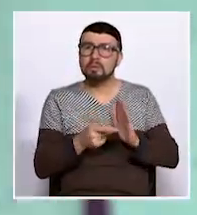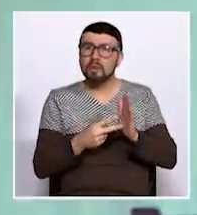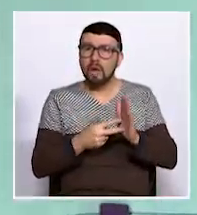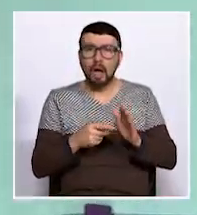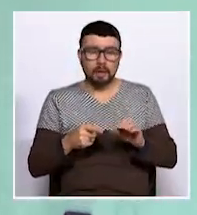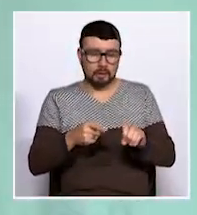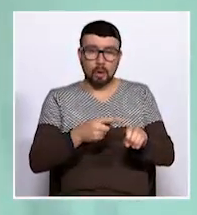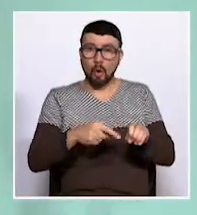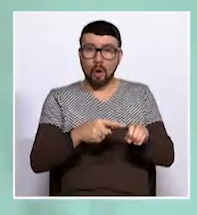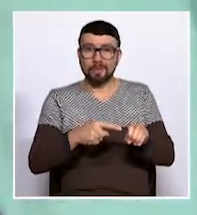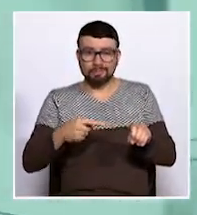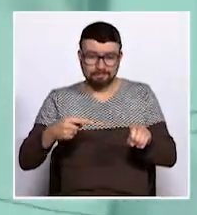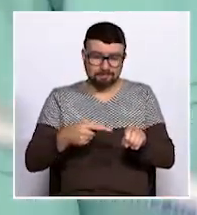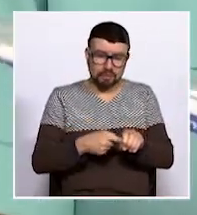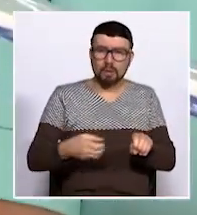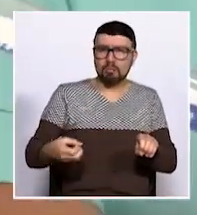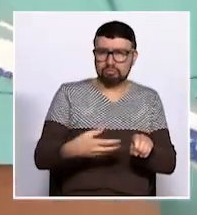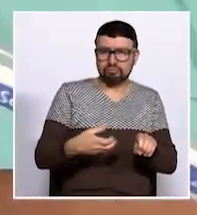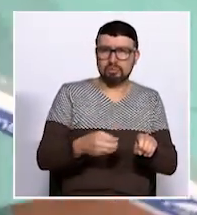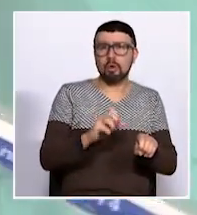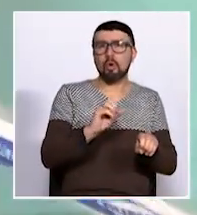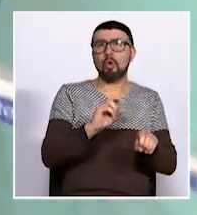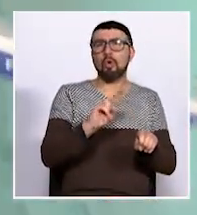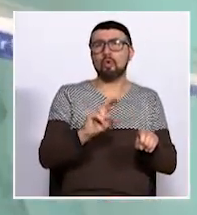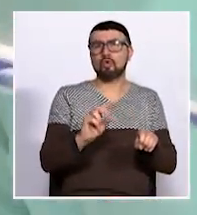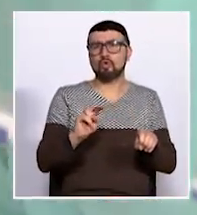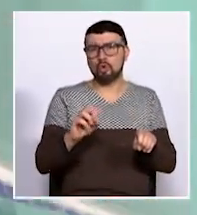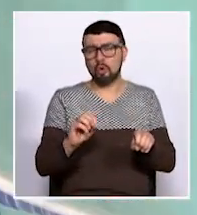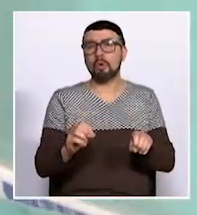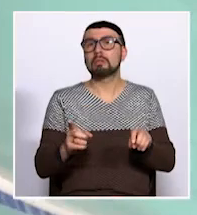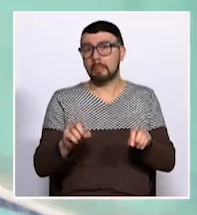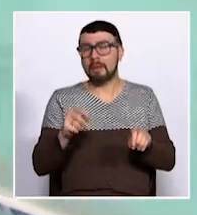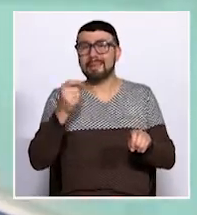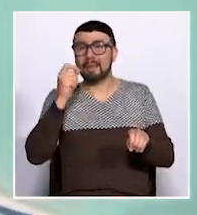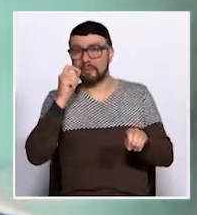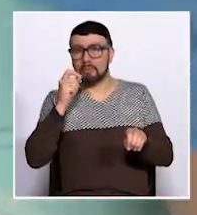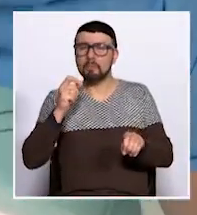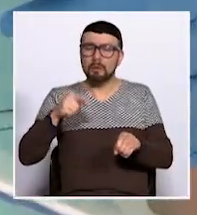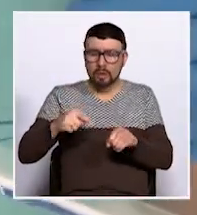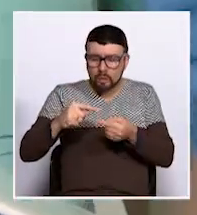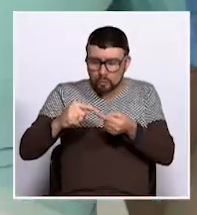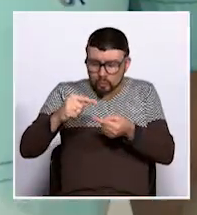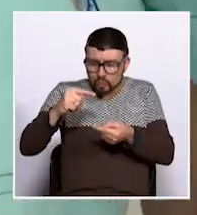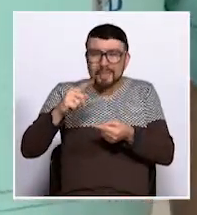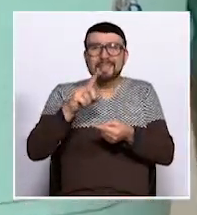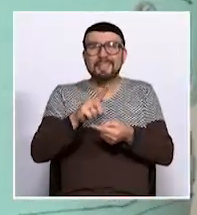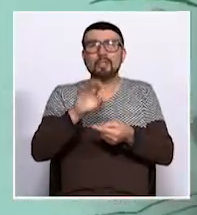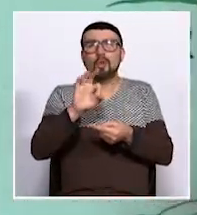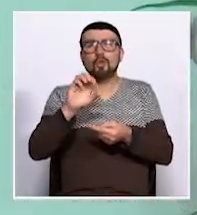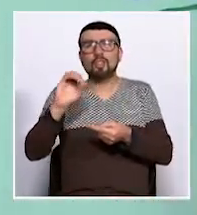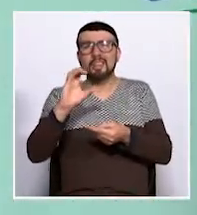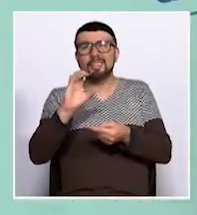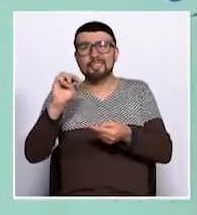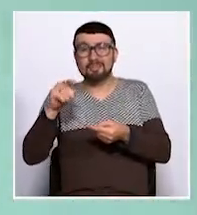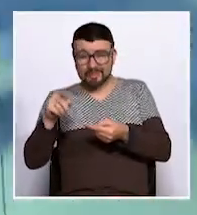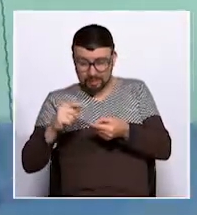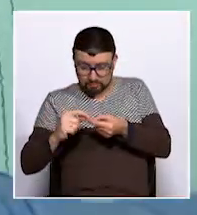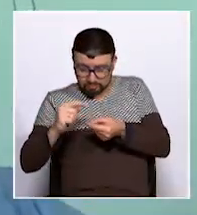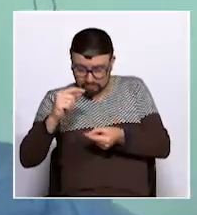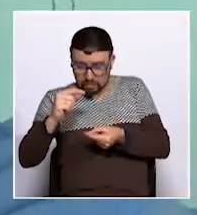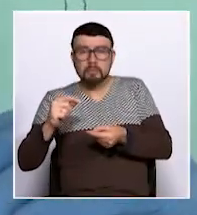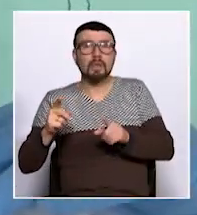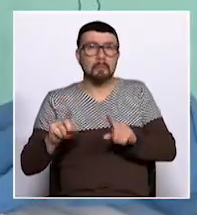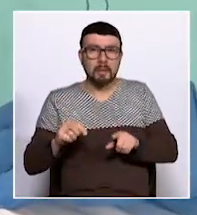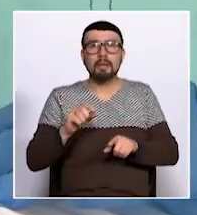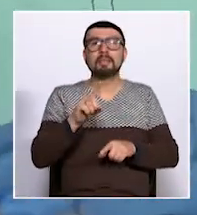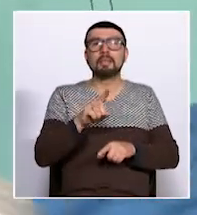aplicación por vía rectal de ozono y café. Utilizamos 180 centímetros de café, 180 centímetros de ozono